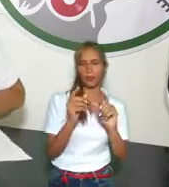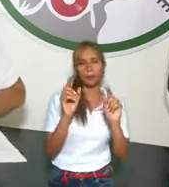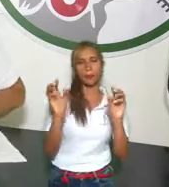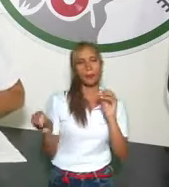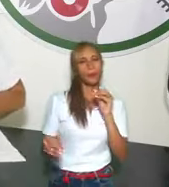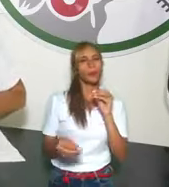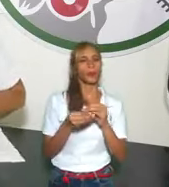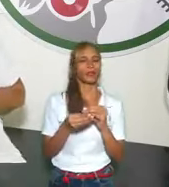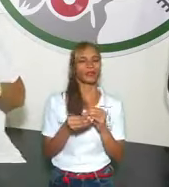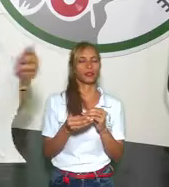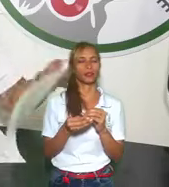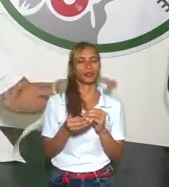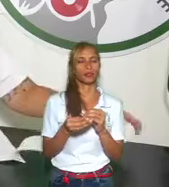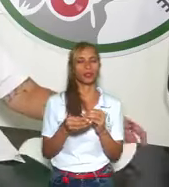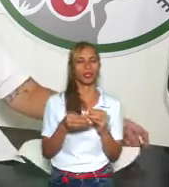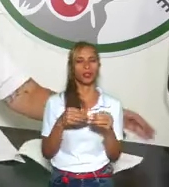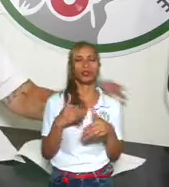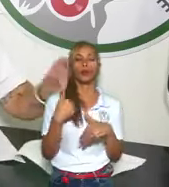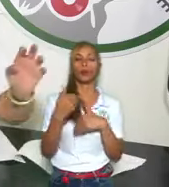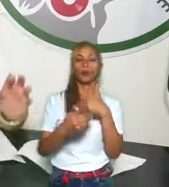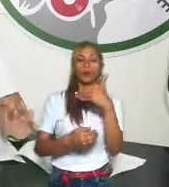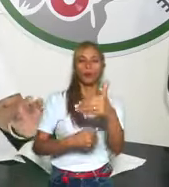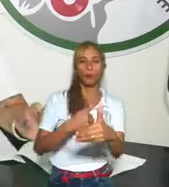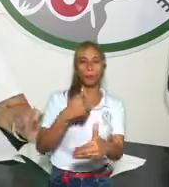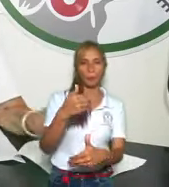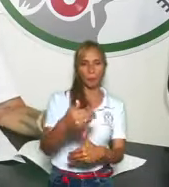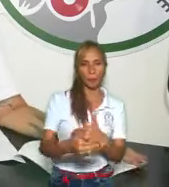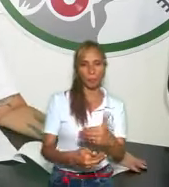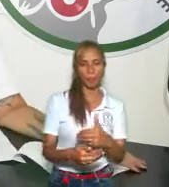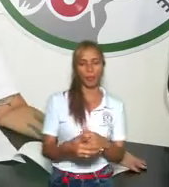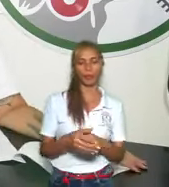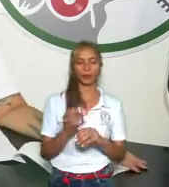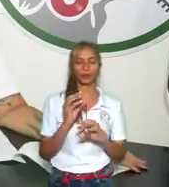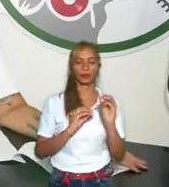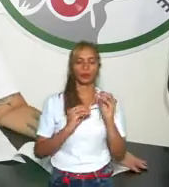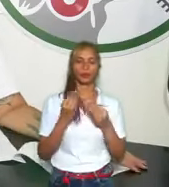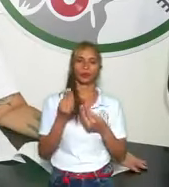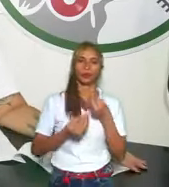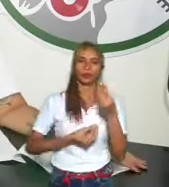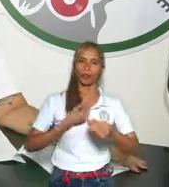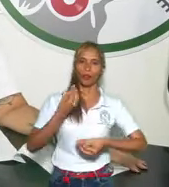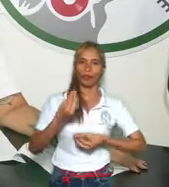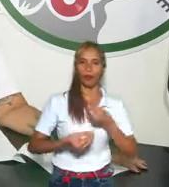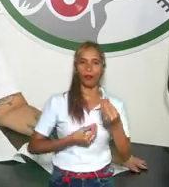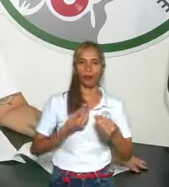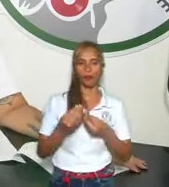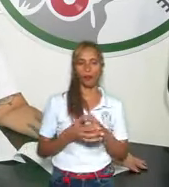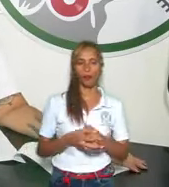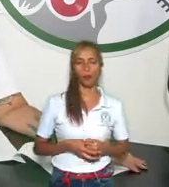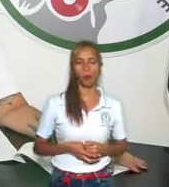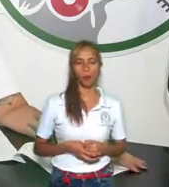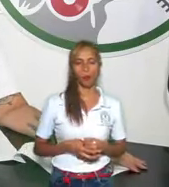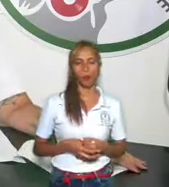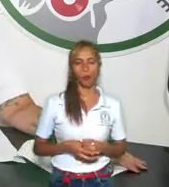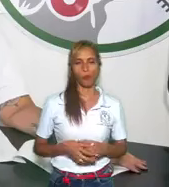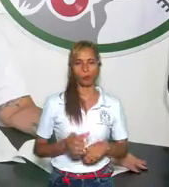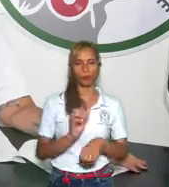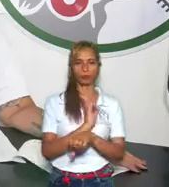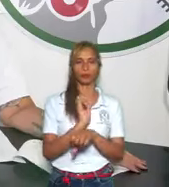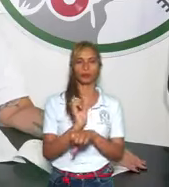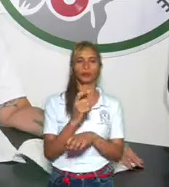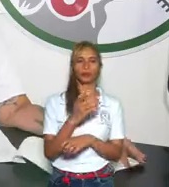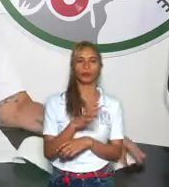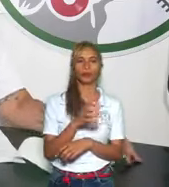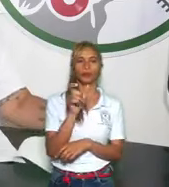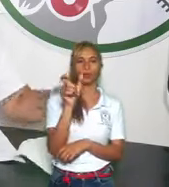un poquito del proceso que se realiza en nuestra entidad por parte de cartera.